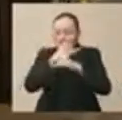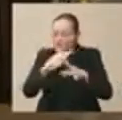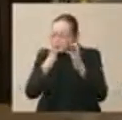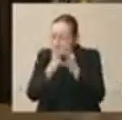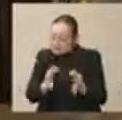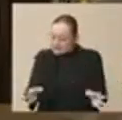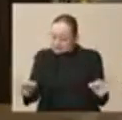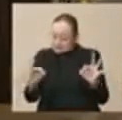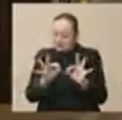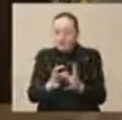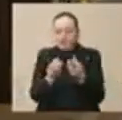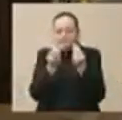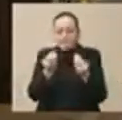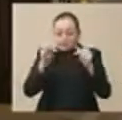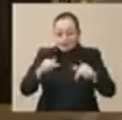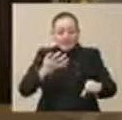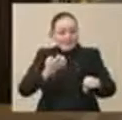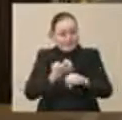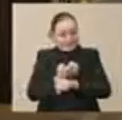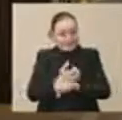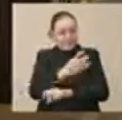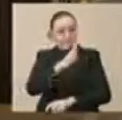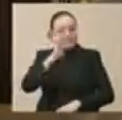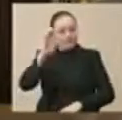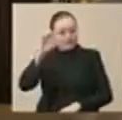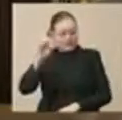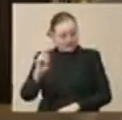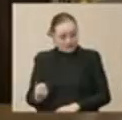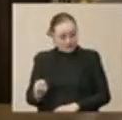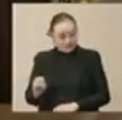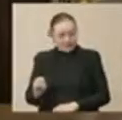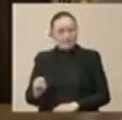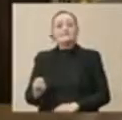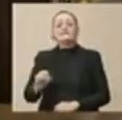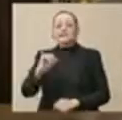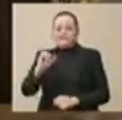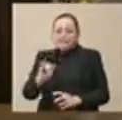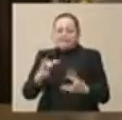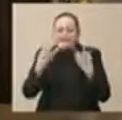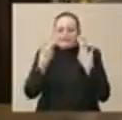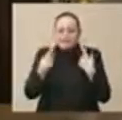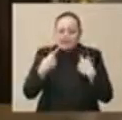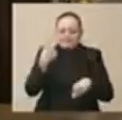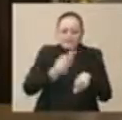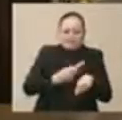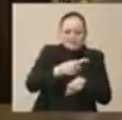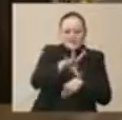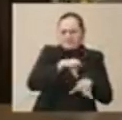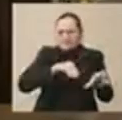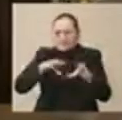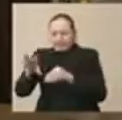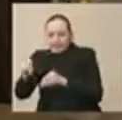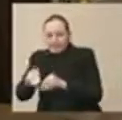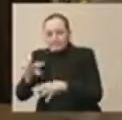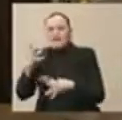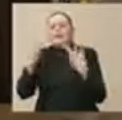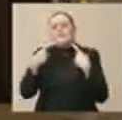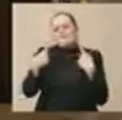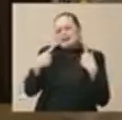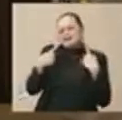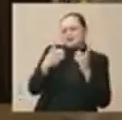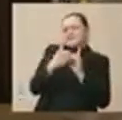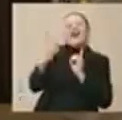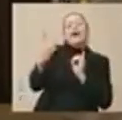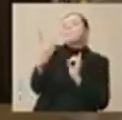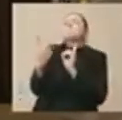importante el estado ha registrado un incremento notable y lamentable de contagios ante el relajamiento del